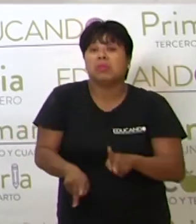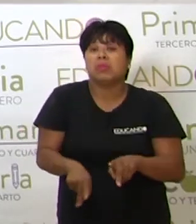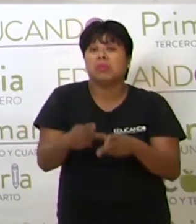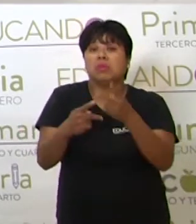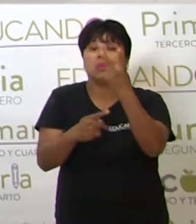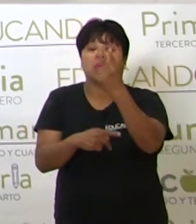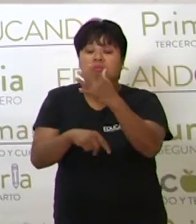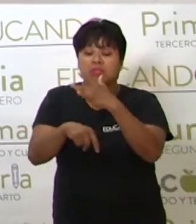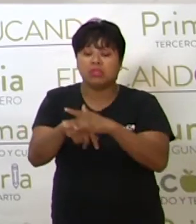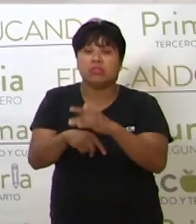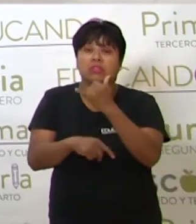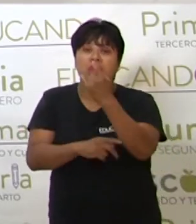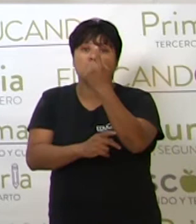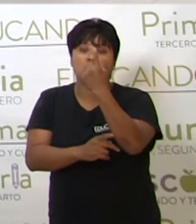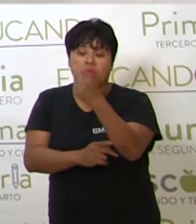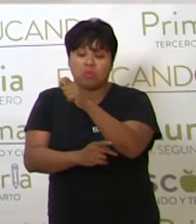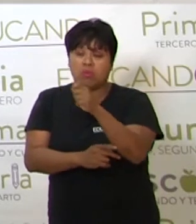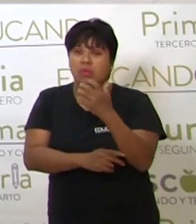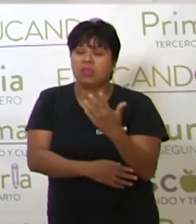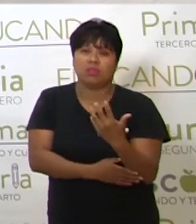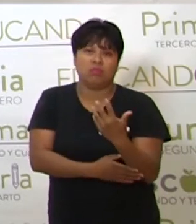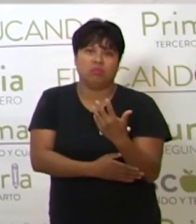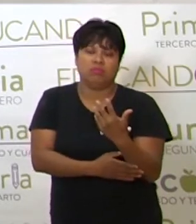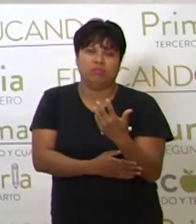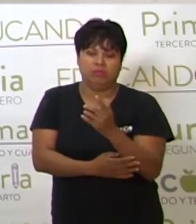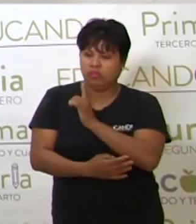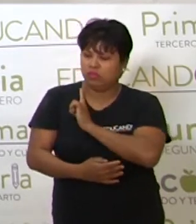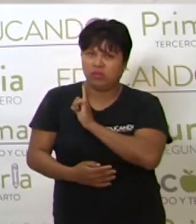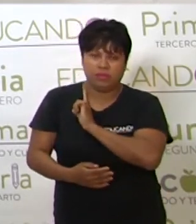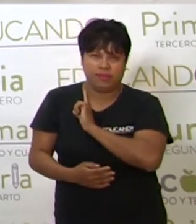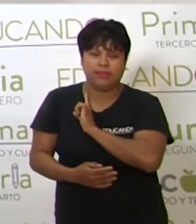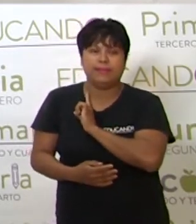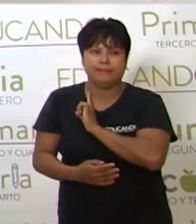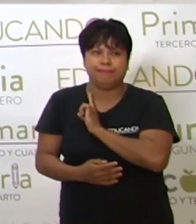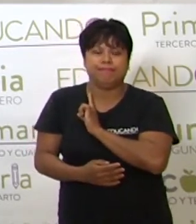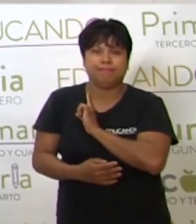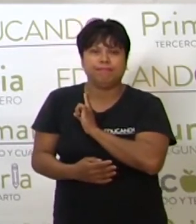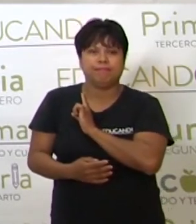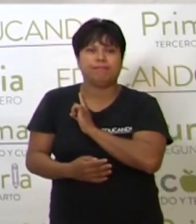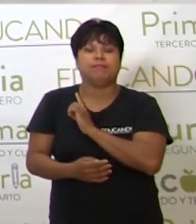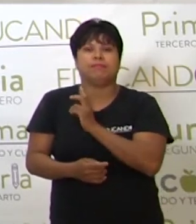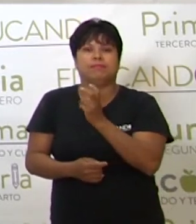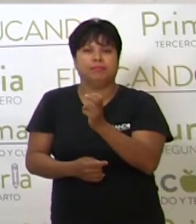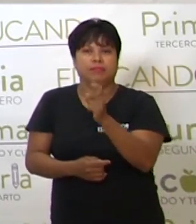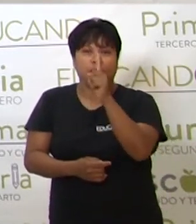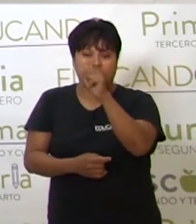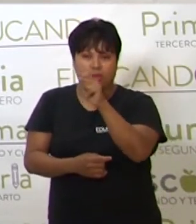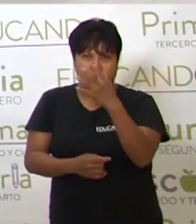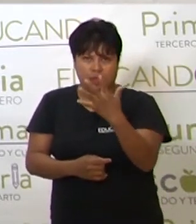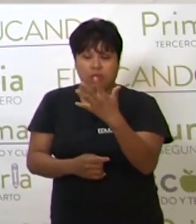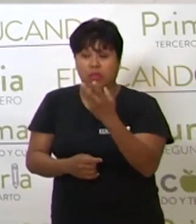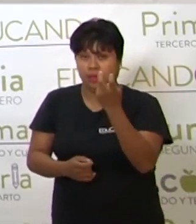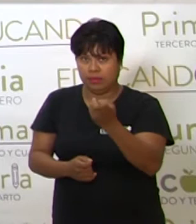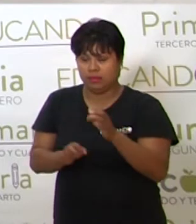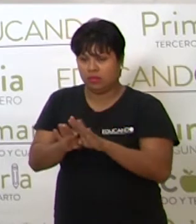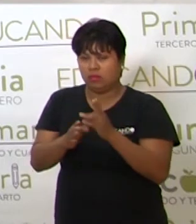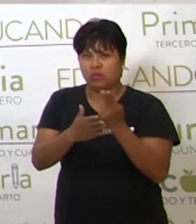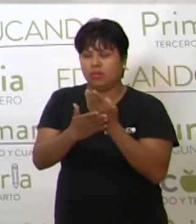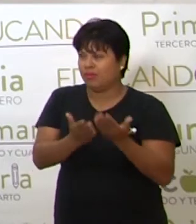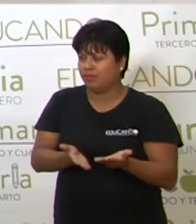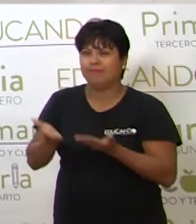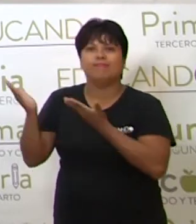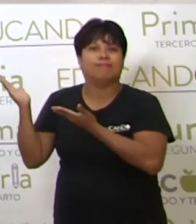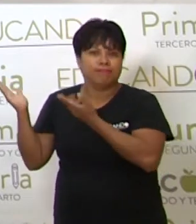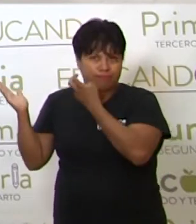quesos y una fracción de otro de otra más de otro queso que sería un quinto y que ya está representado con esta